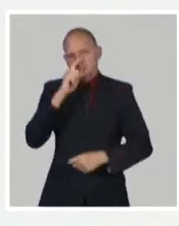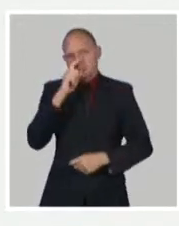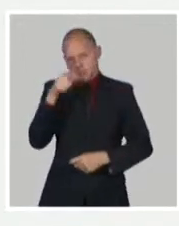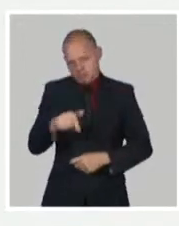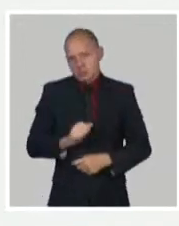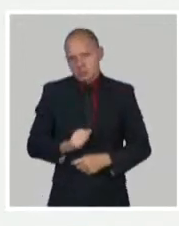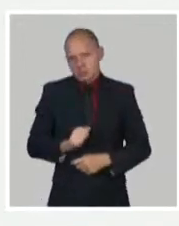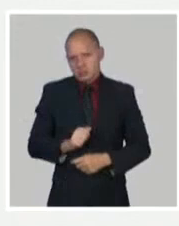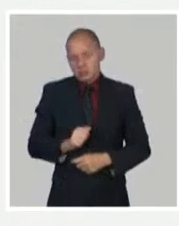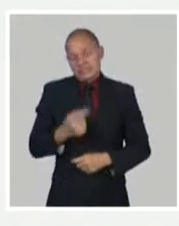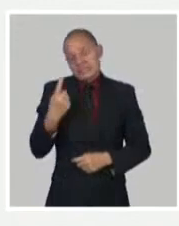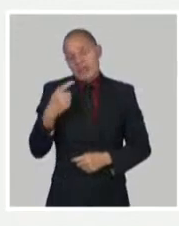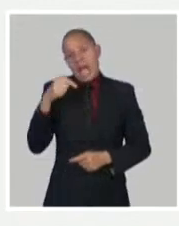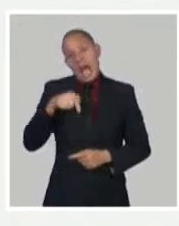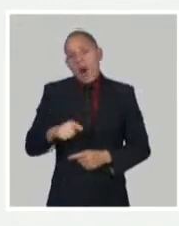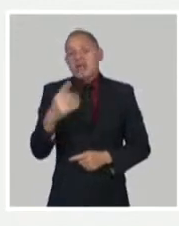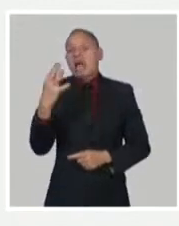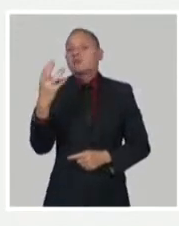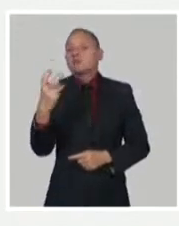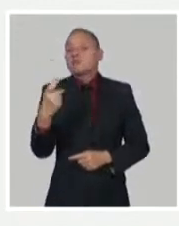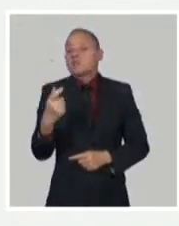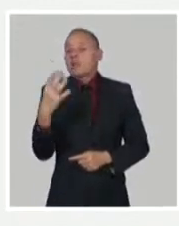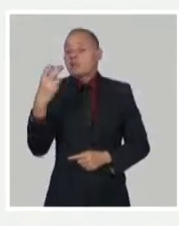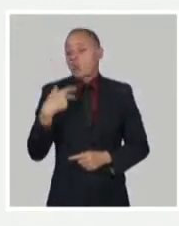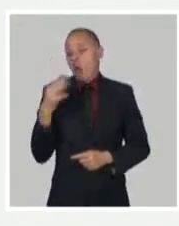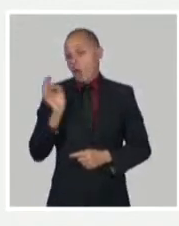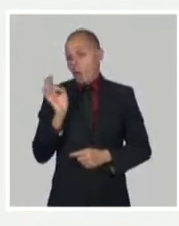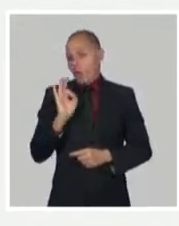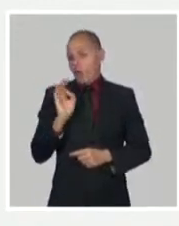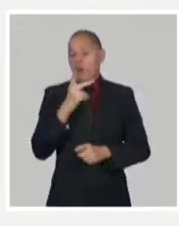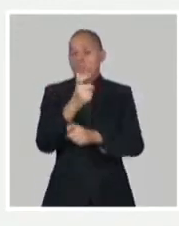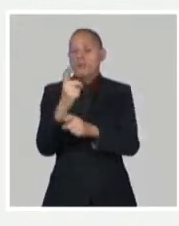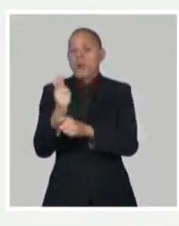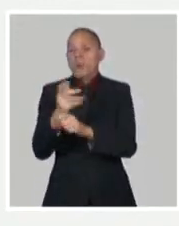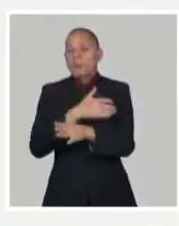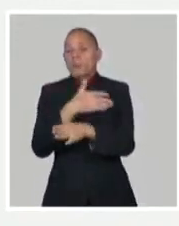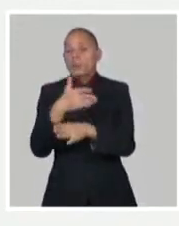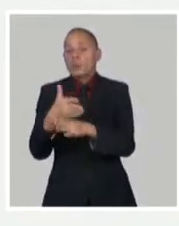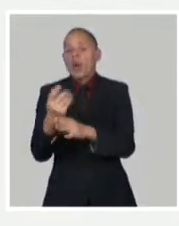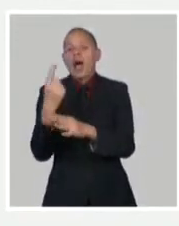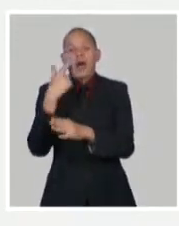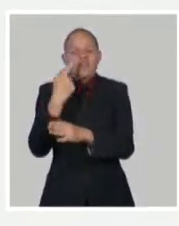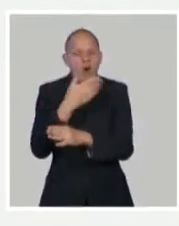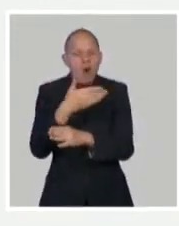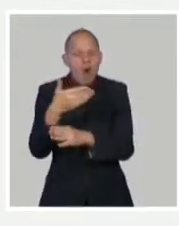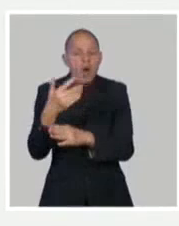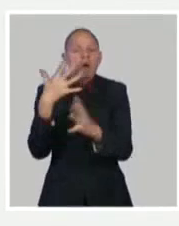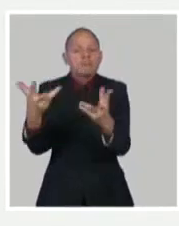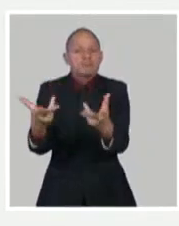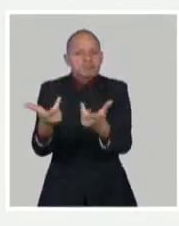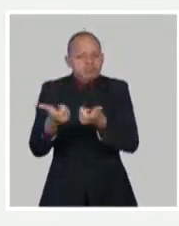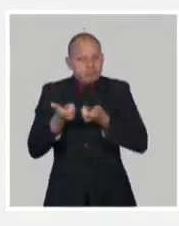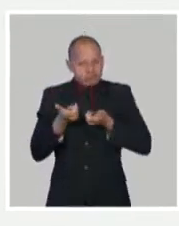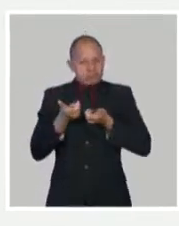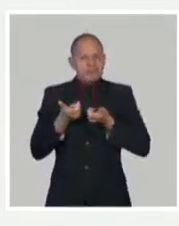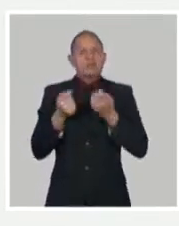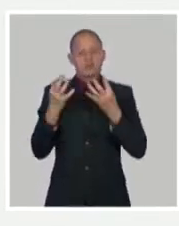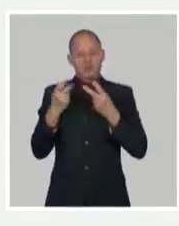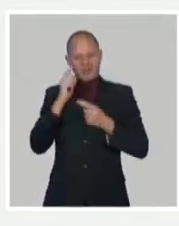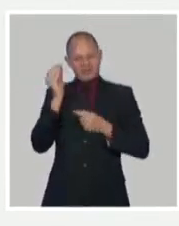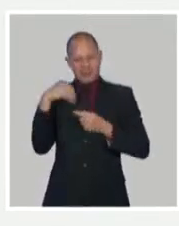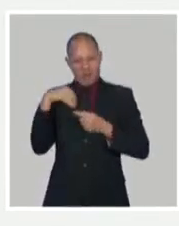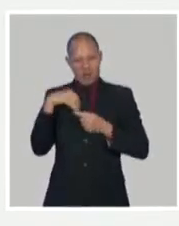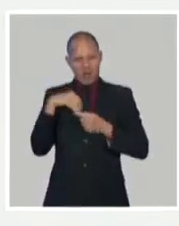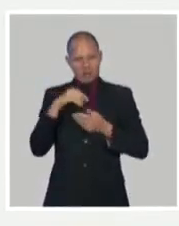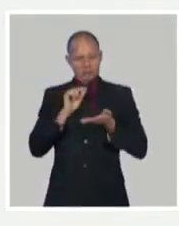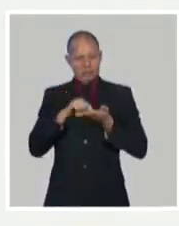de resultados que nos faltan todavía, que están por llegar y que pueden confirmar que realmente los niveles de funcionamiento de la vacuna son